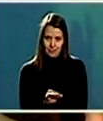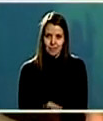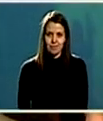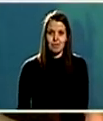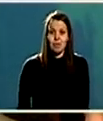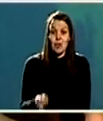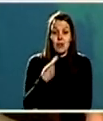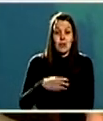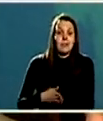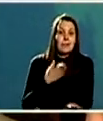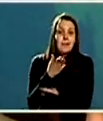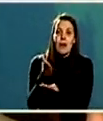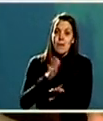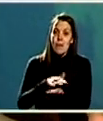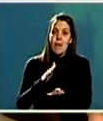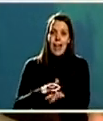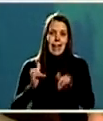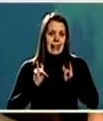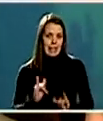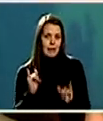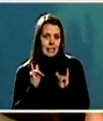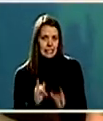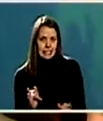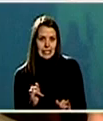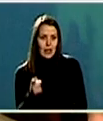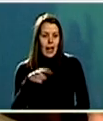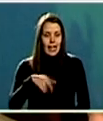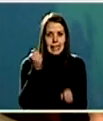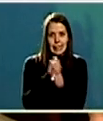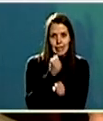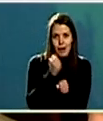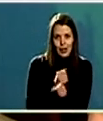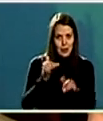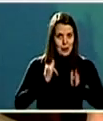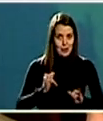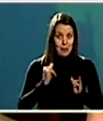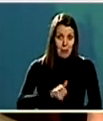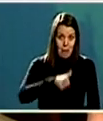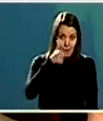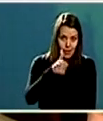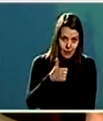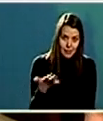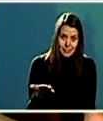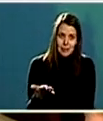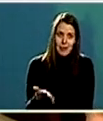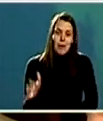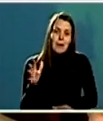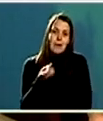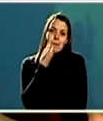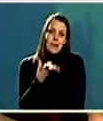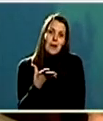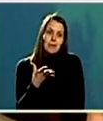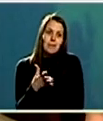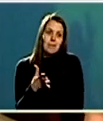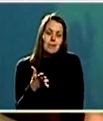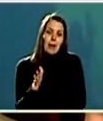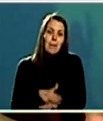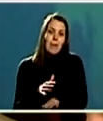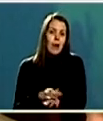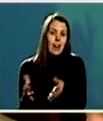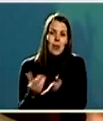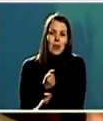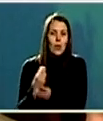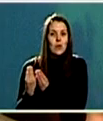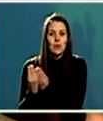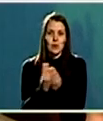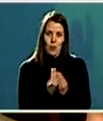entroido vamos por divertirnos pasalo Dios Aquí trabando que casi nos divertimos más que ese día pero bueno más que nada por eso por